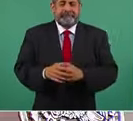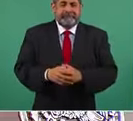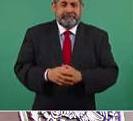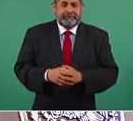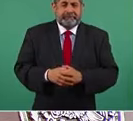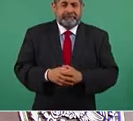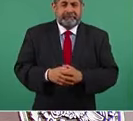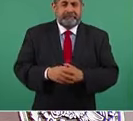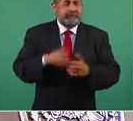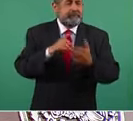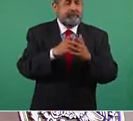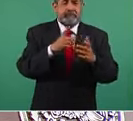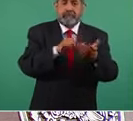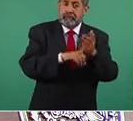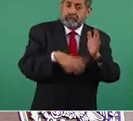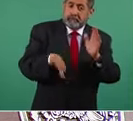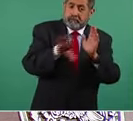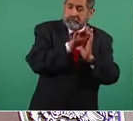y recámaras